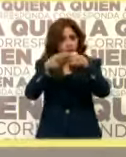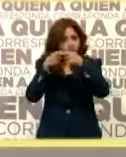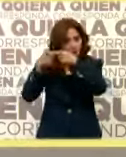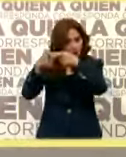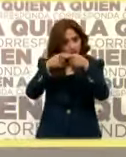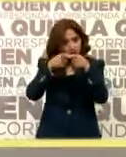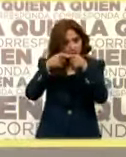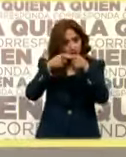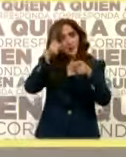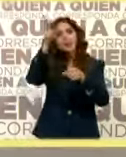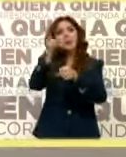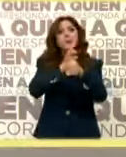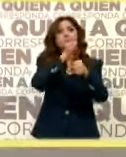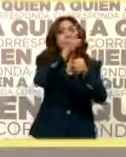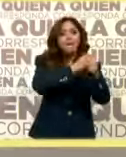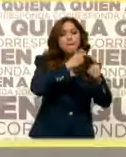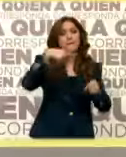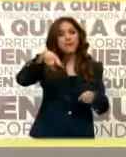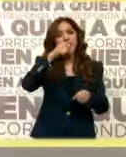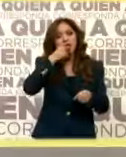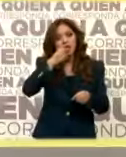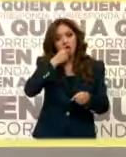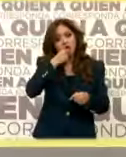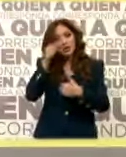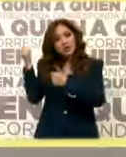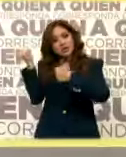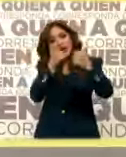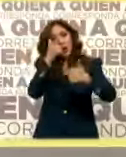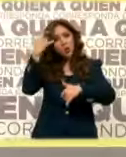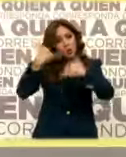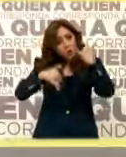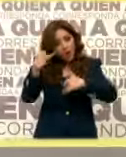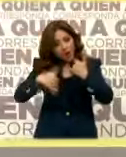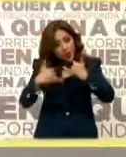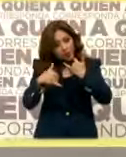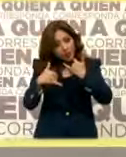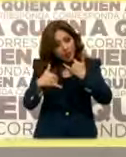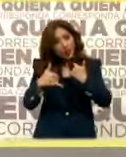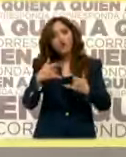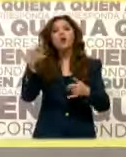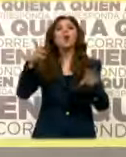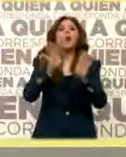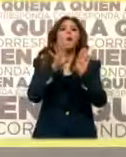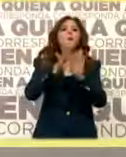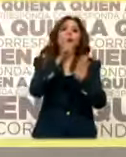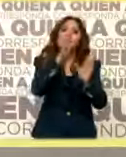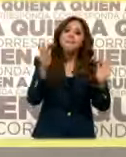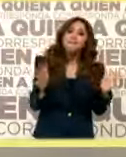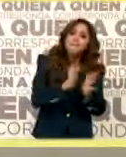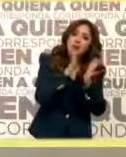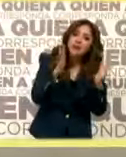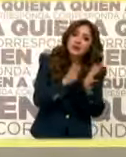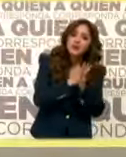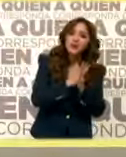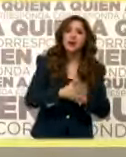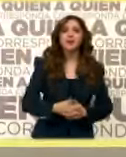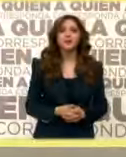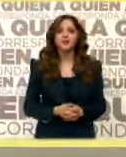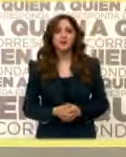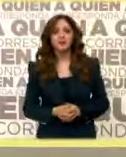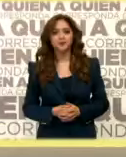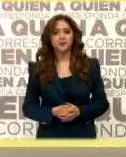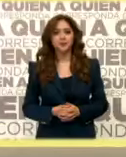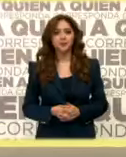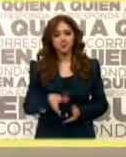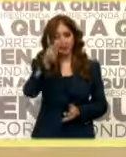disco y invitamos a los niños para que llevaran juguetes al concierto, forma de participar y de que entren. ¡Qué padre! Oigan,